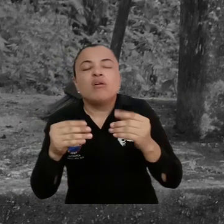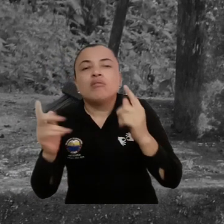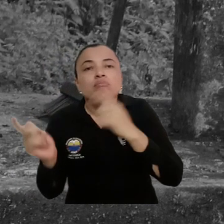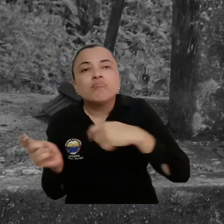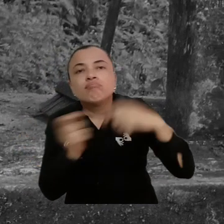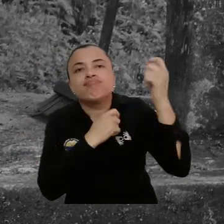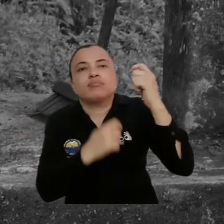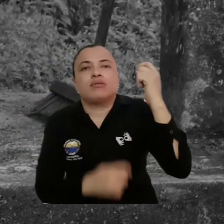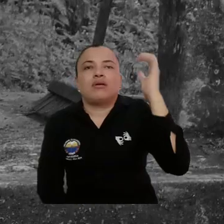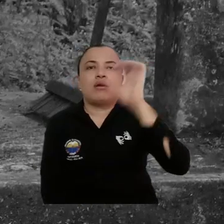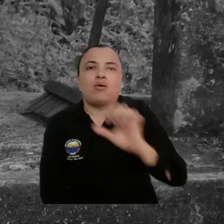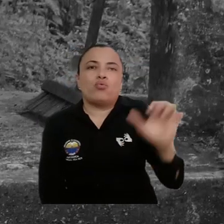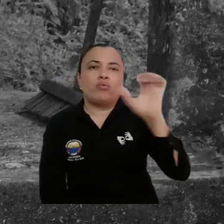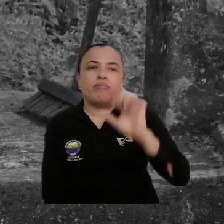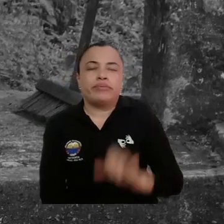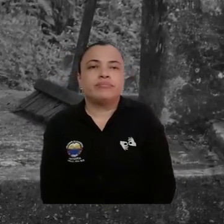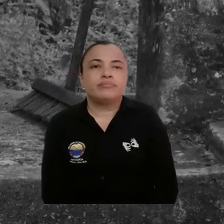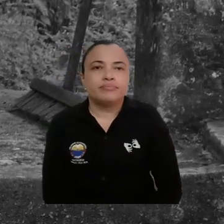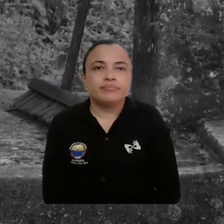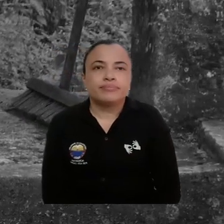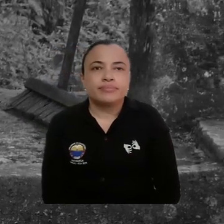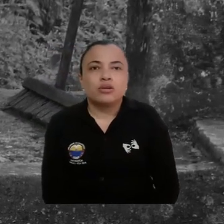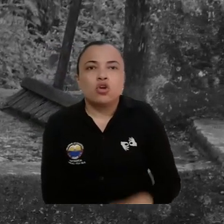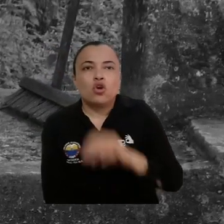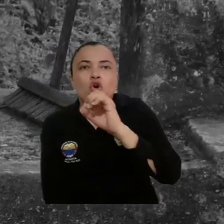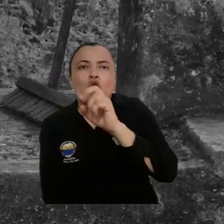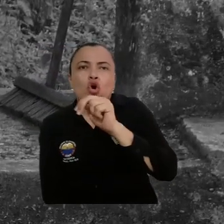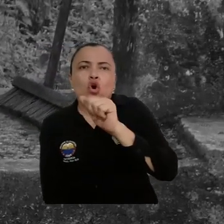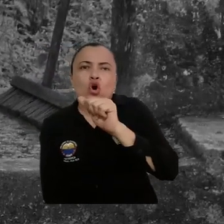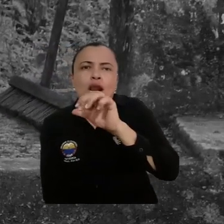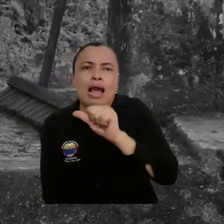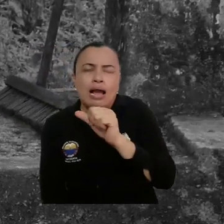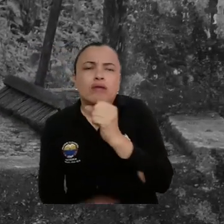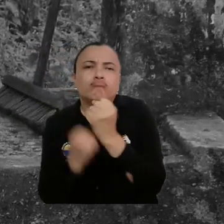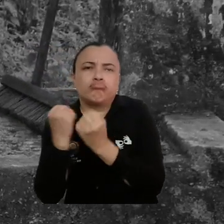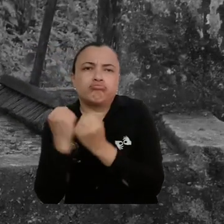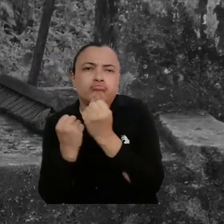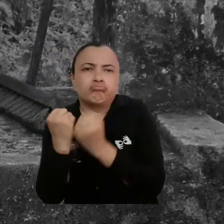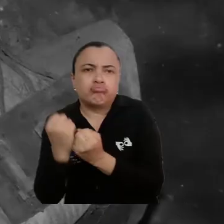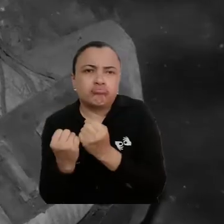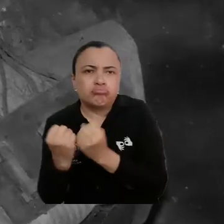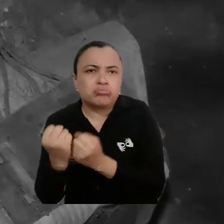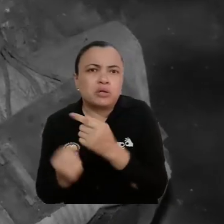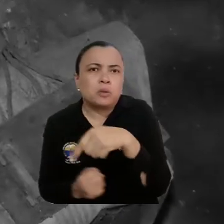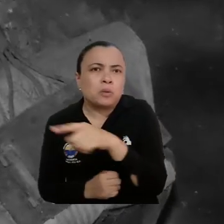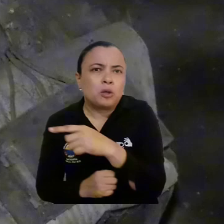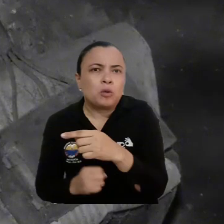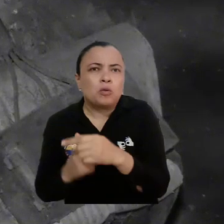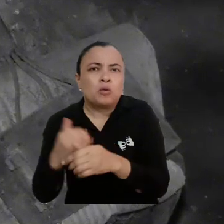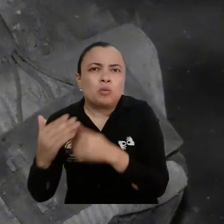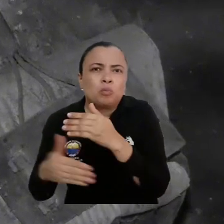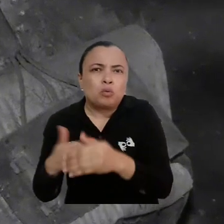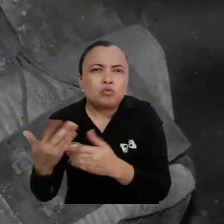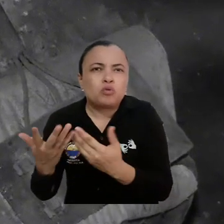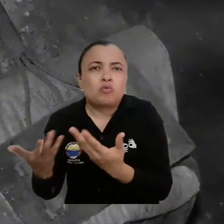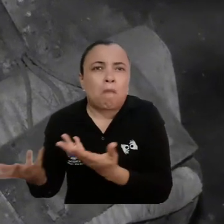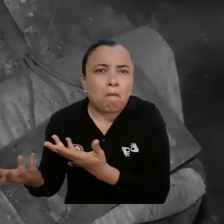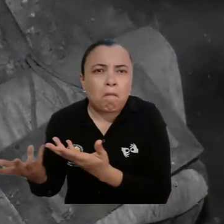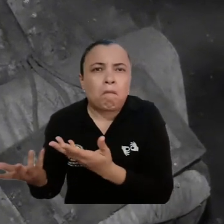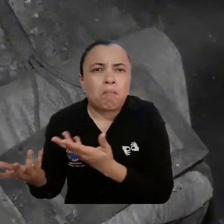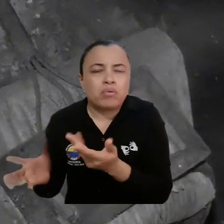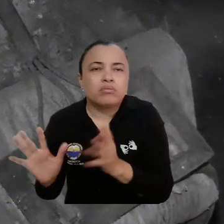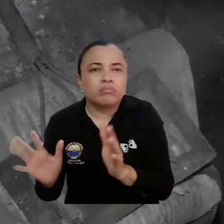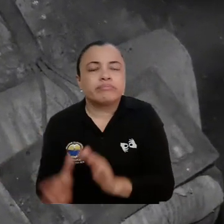Europa. Porque Onaca tenía su maquinita y no sabía ni pegarle un rayo o una camisa a